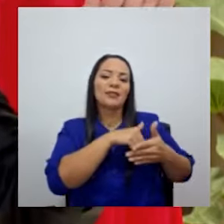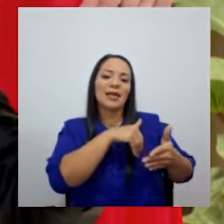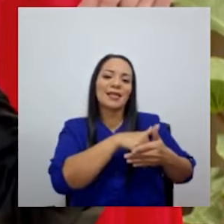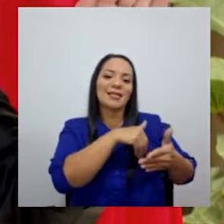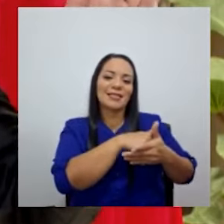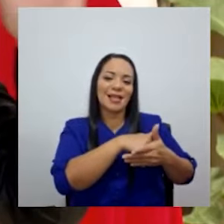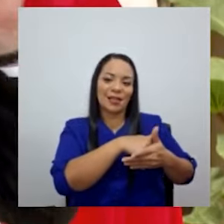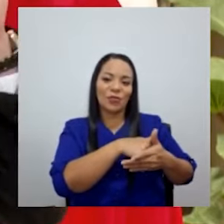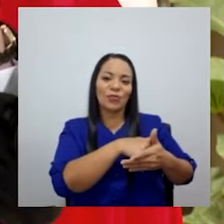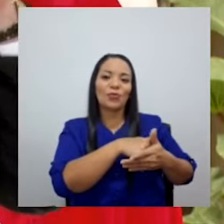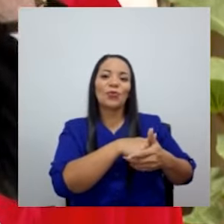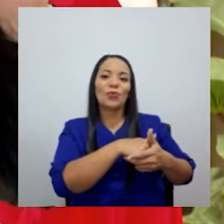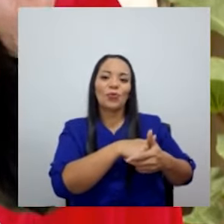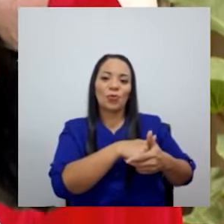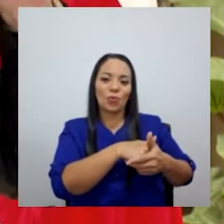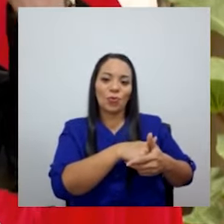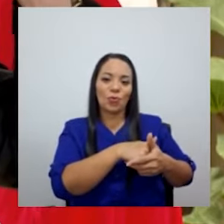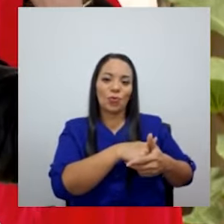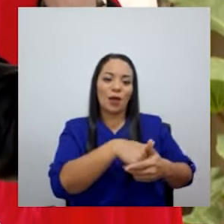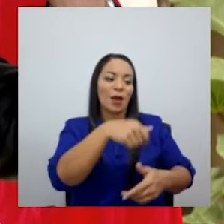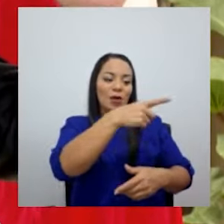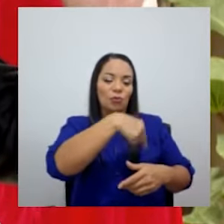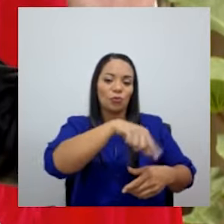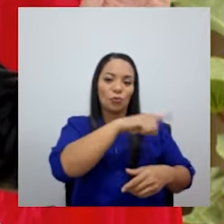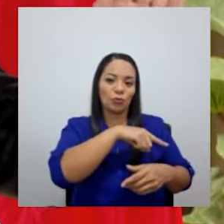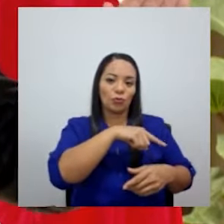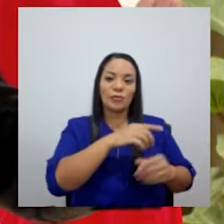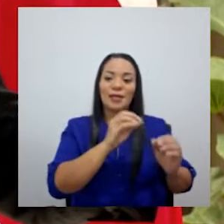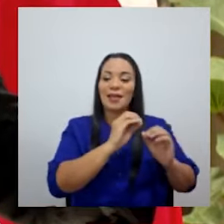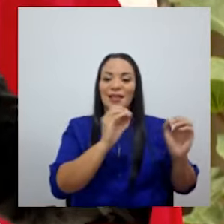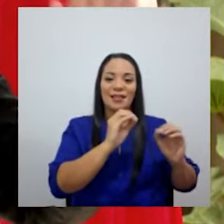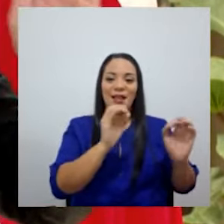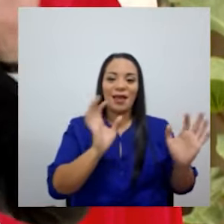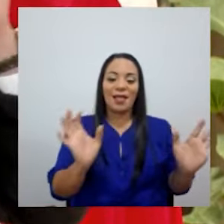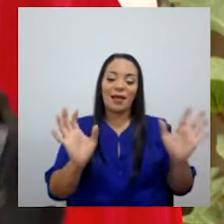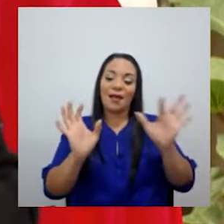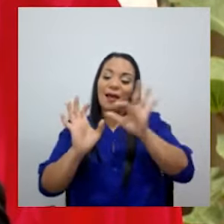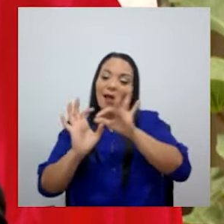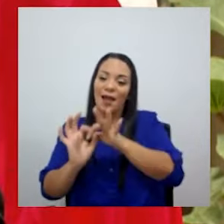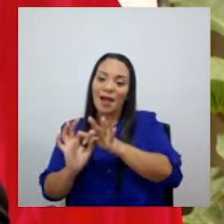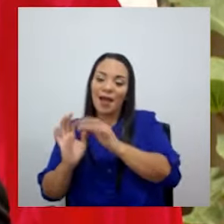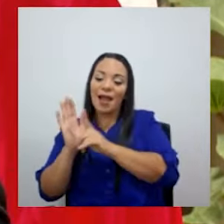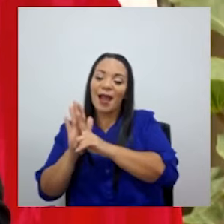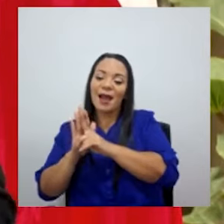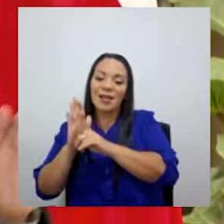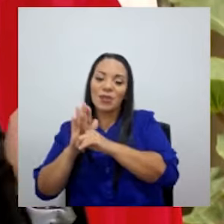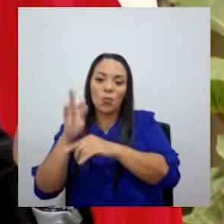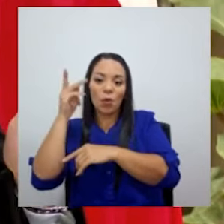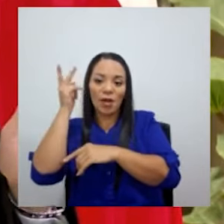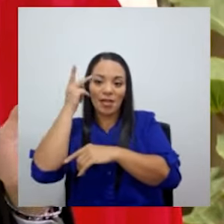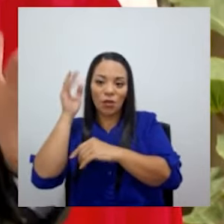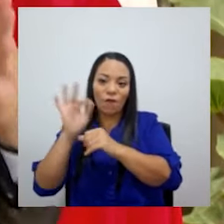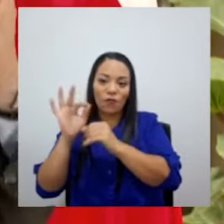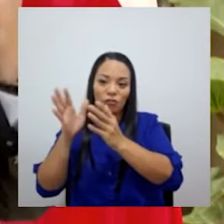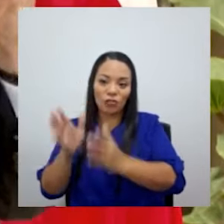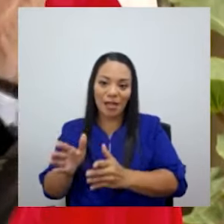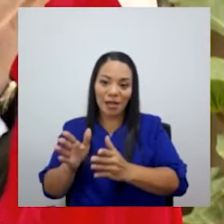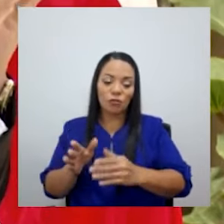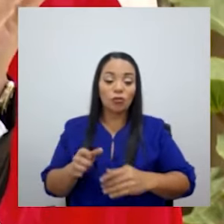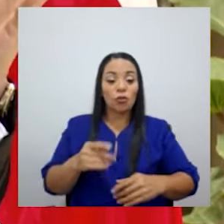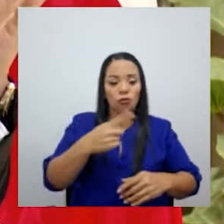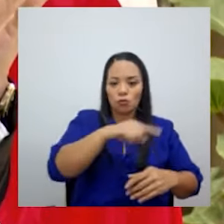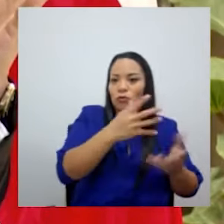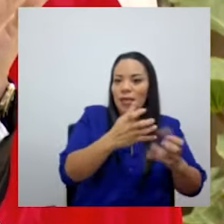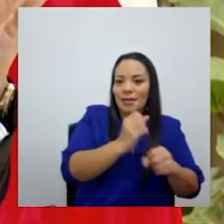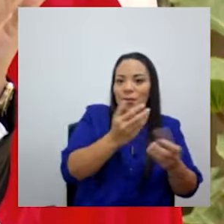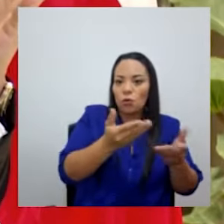cuando alguien que no es del cariño político de los funcionarios quiere hacer cosas que verdaderamente